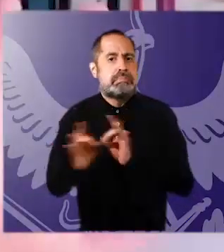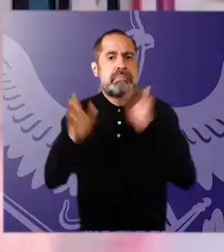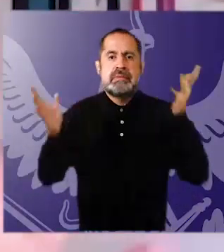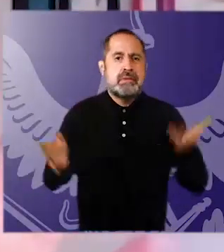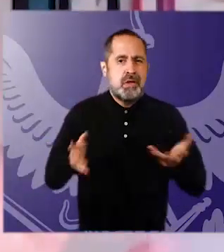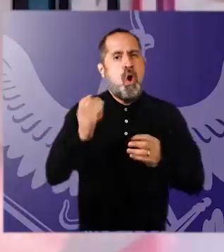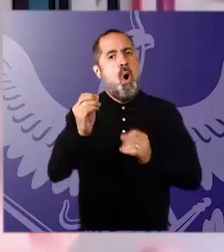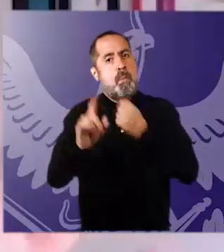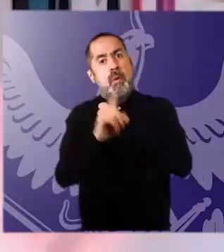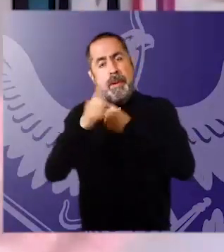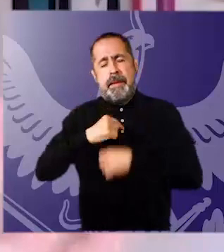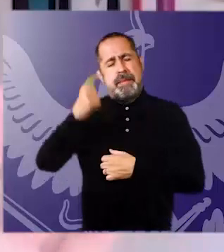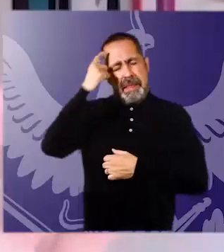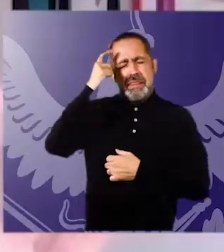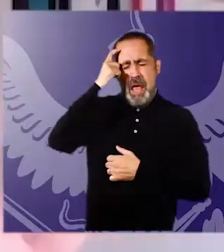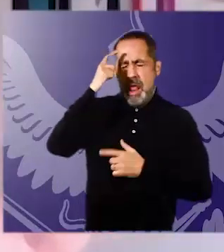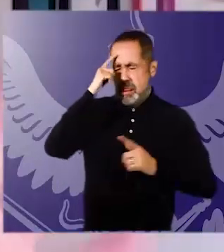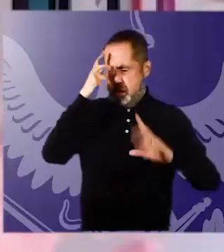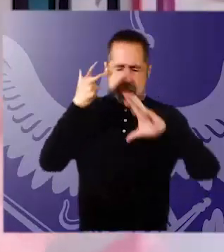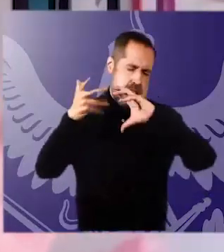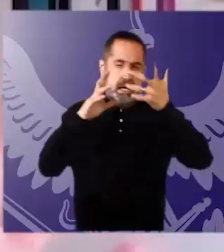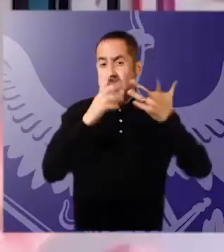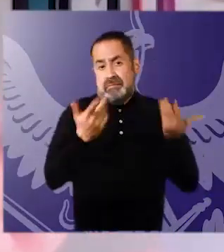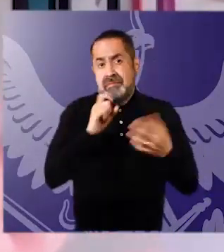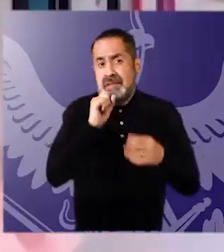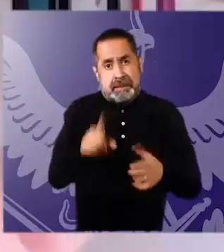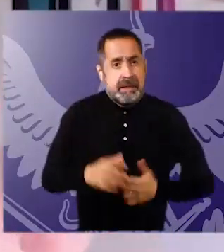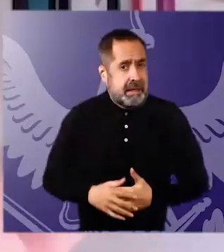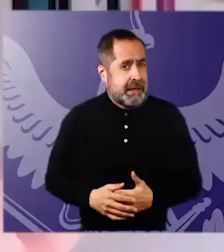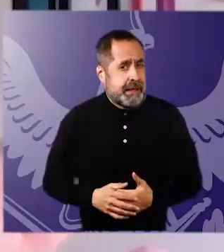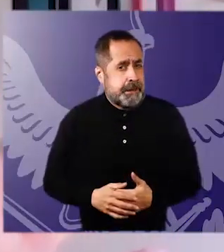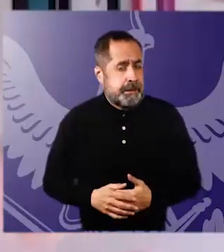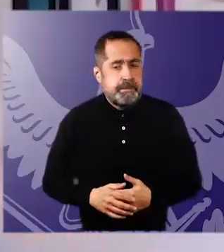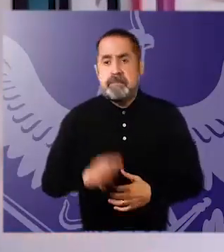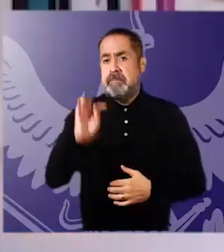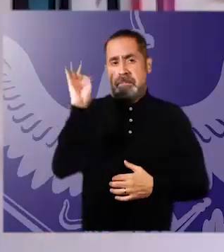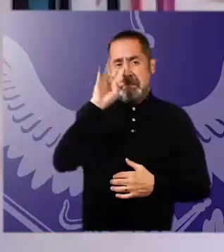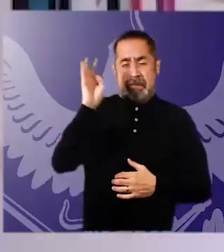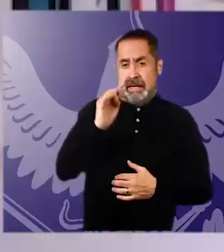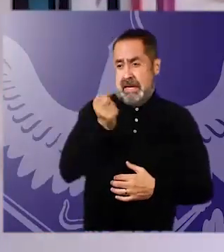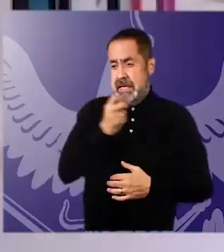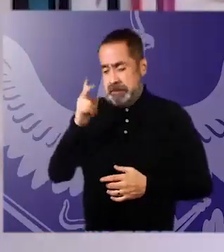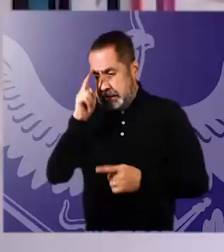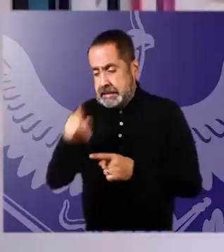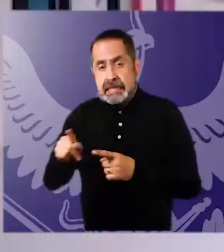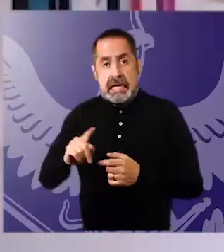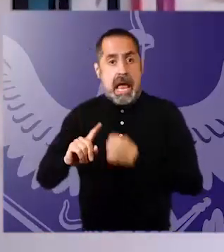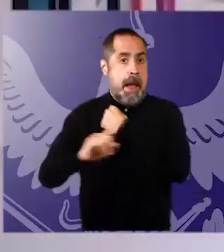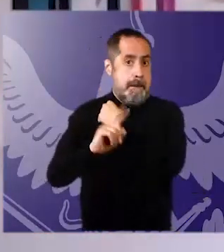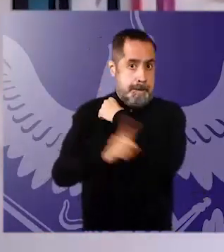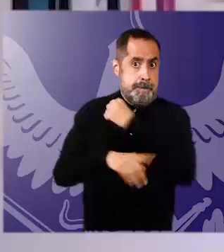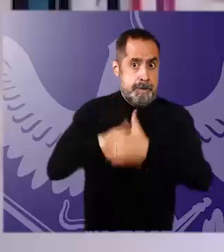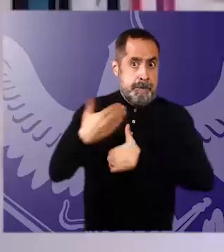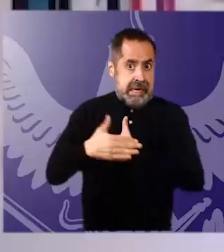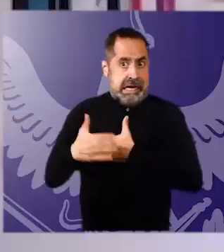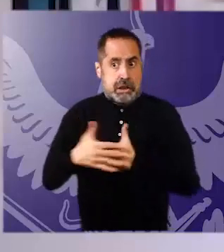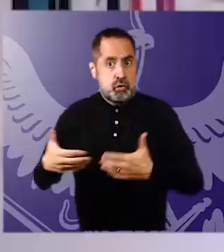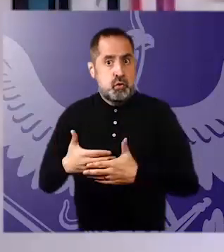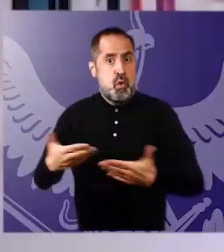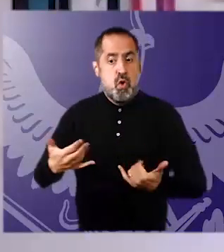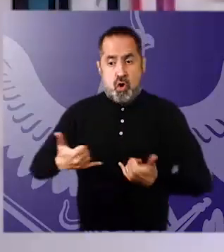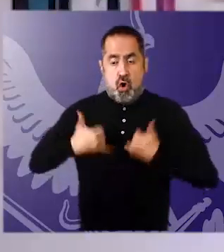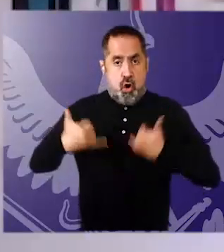serios problemas en la salud mental, que eso también es importante. En el peor de los casos, el embarazo